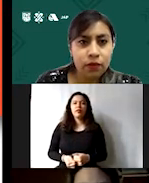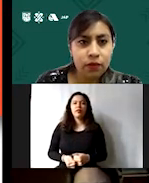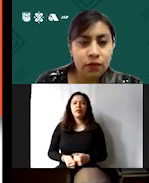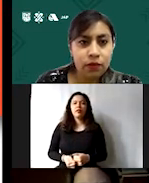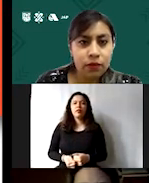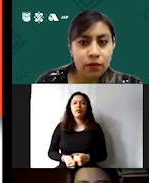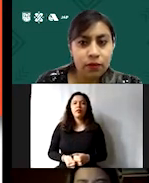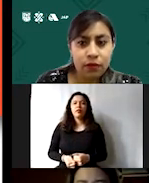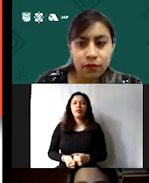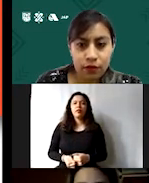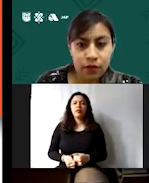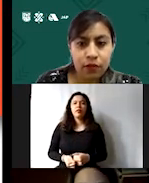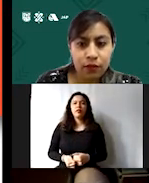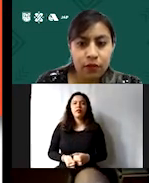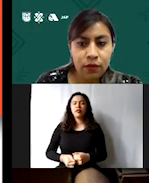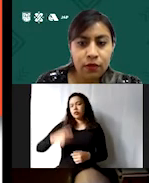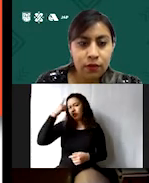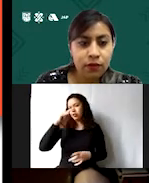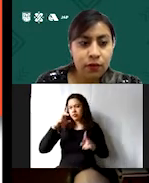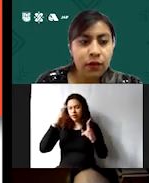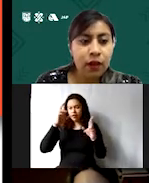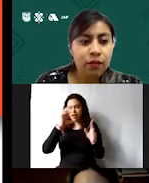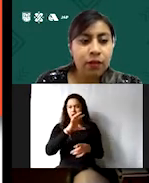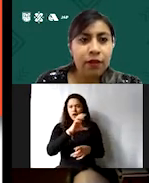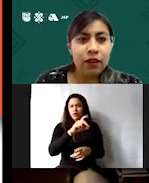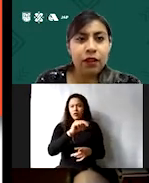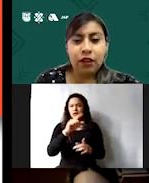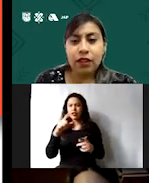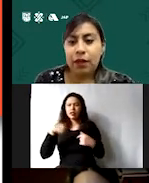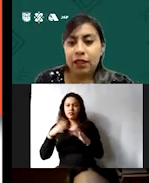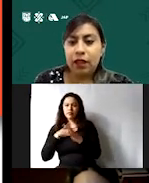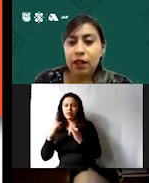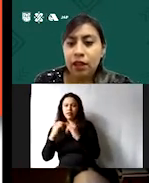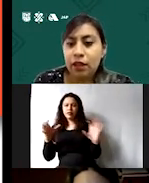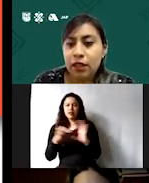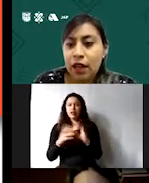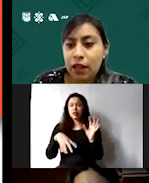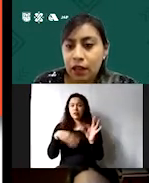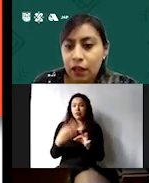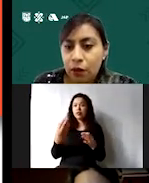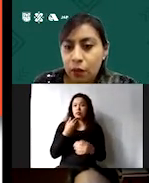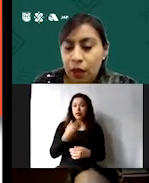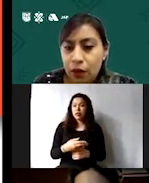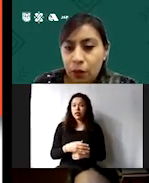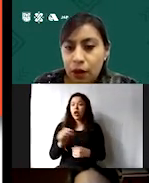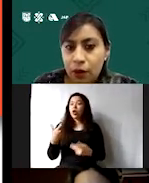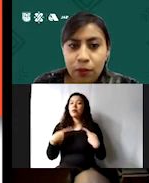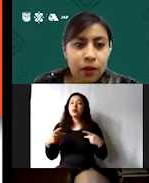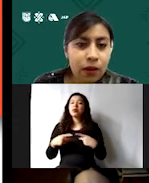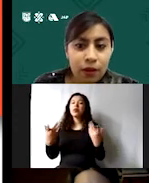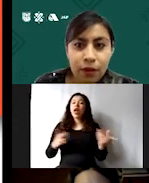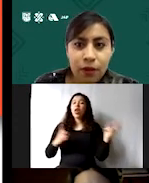la alineación sobre todo. ¿Vale? ¿Alguna Perfecto, pregunta claro más? que sí, maestra. Si alguien tiene alguna